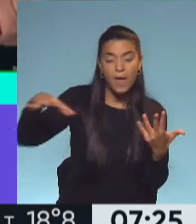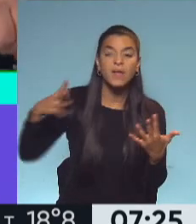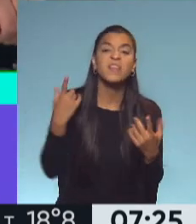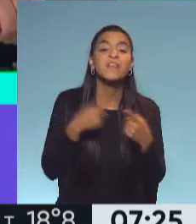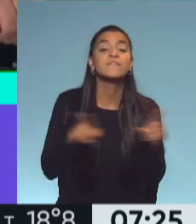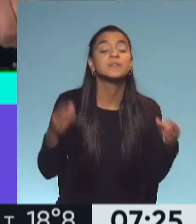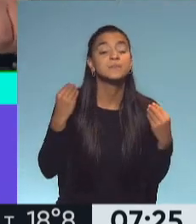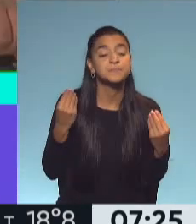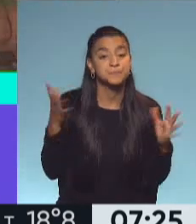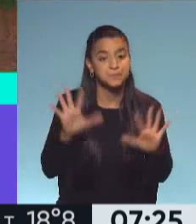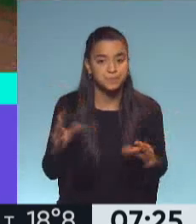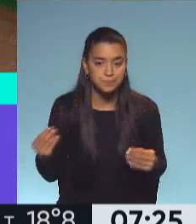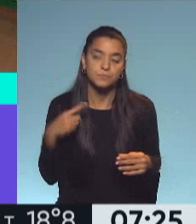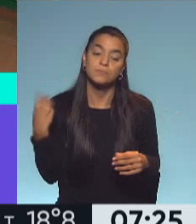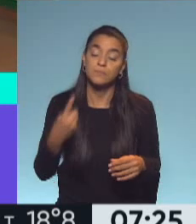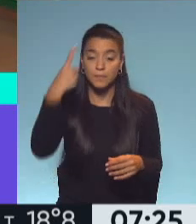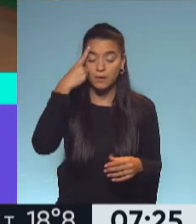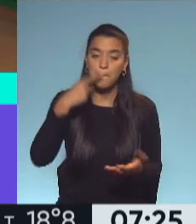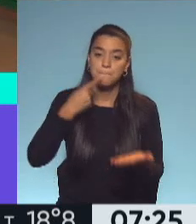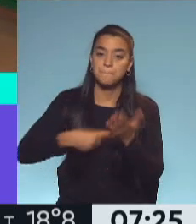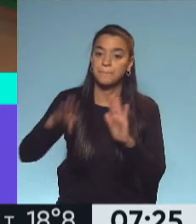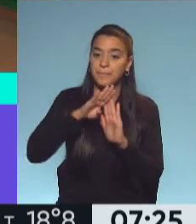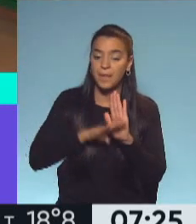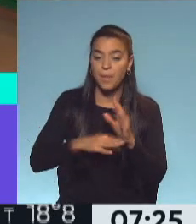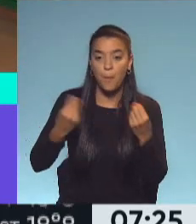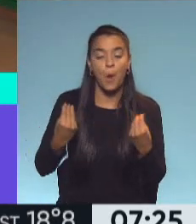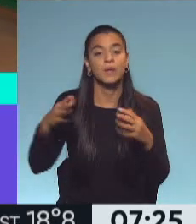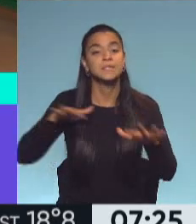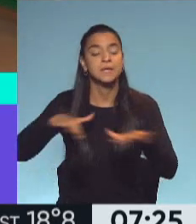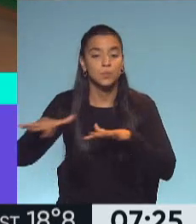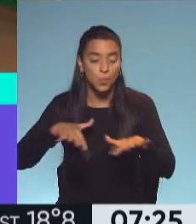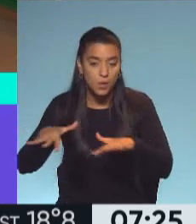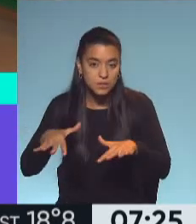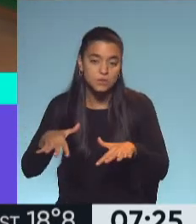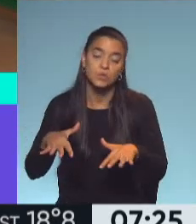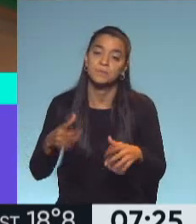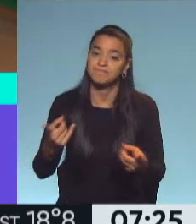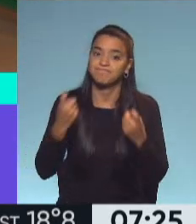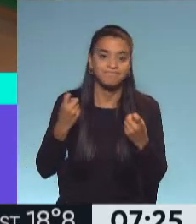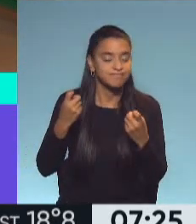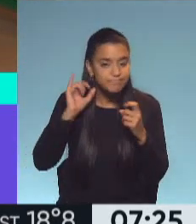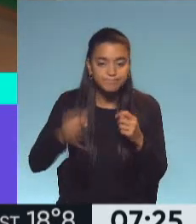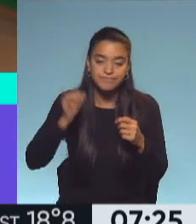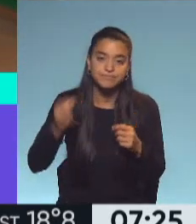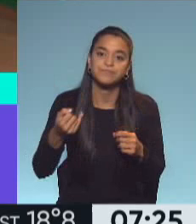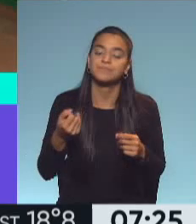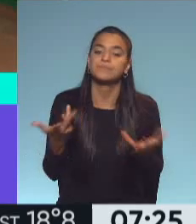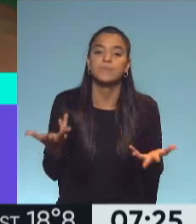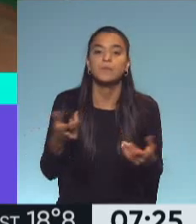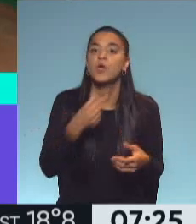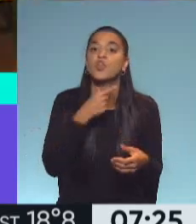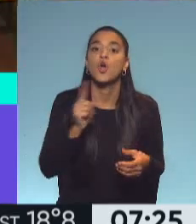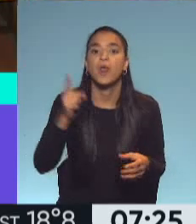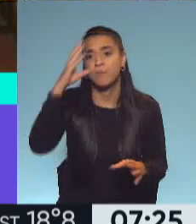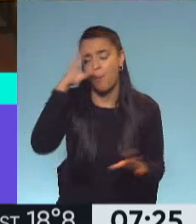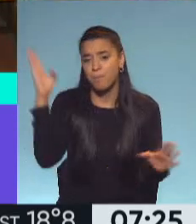se hace al respecto. Nosotros creemos que hay que tomar medidas porque la situación amerita hacerlo, porque no queremos evitar el colapso,